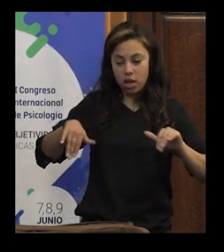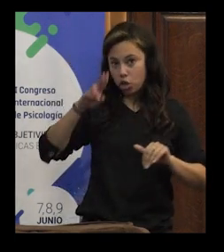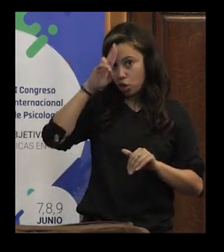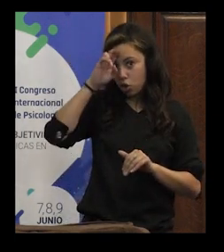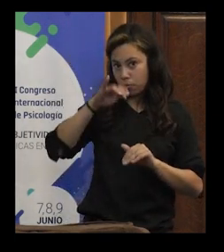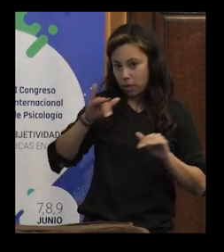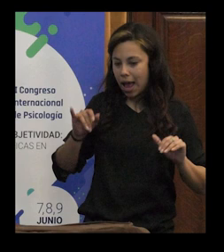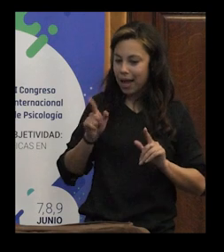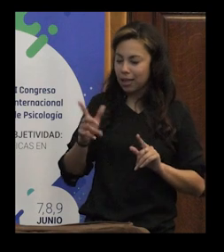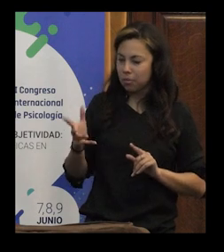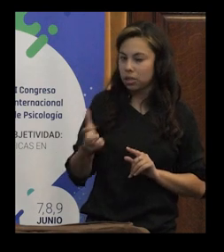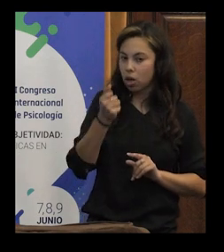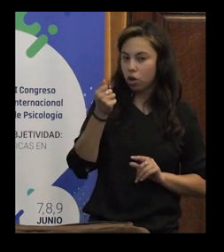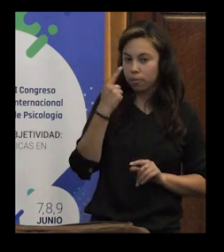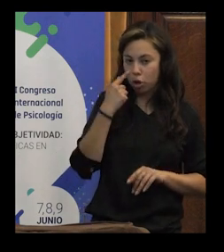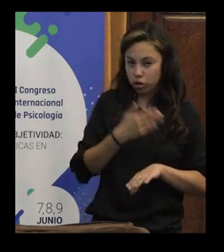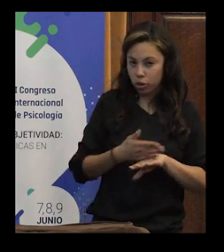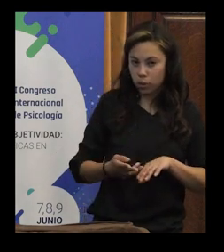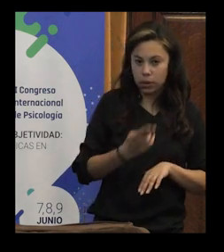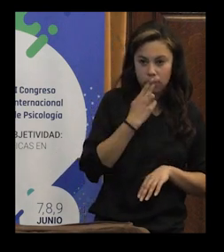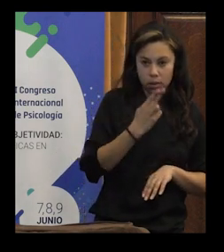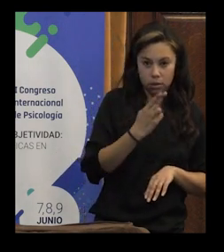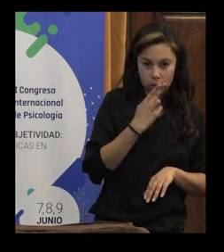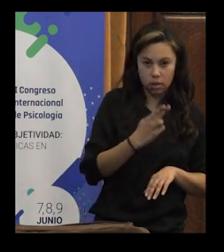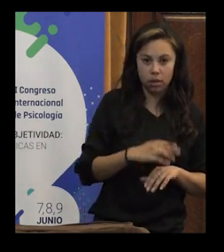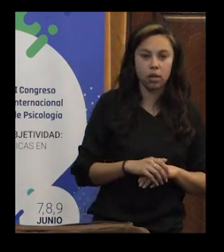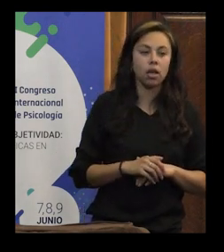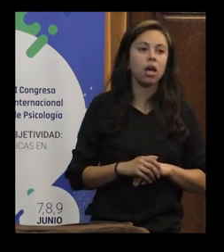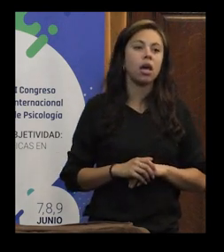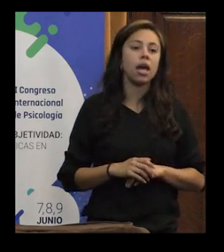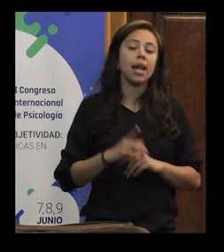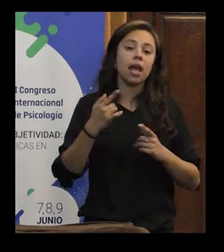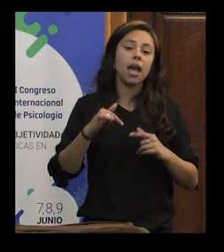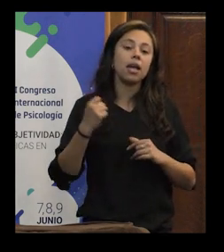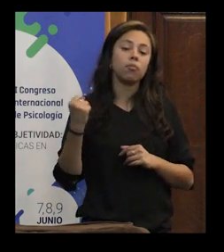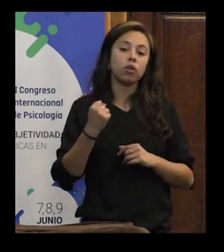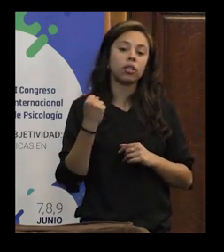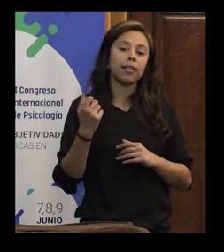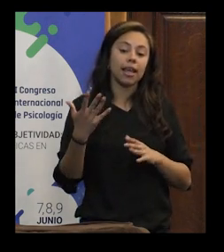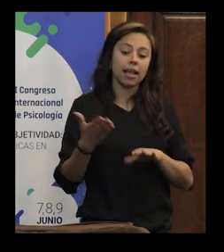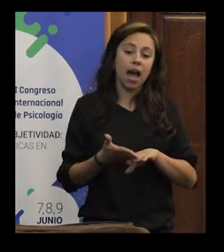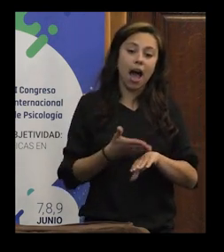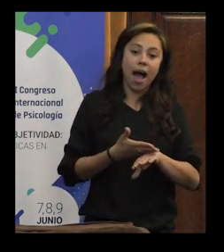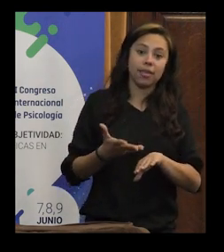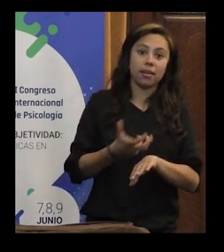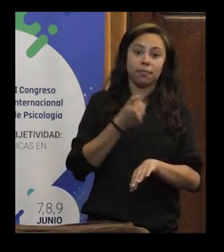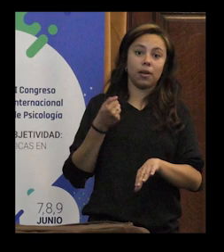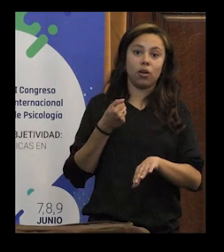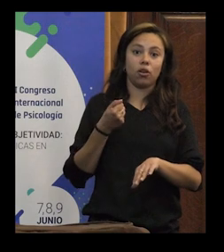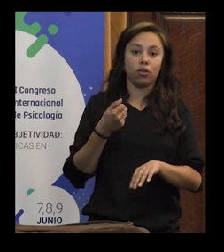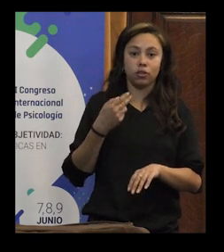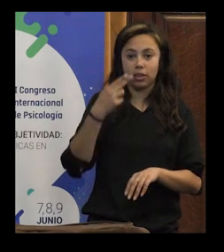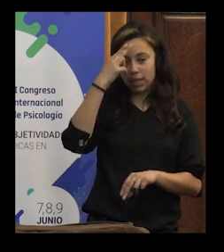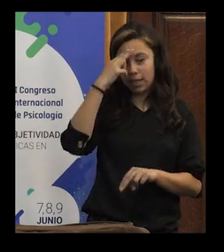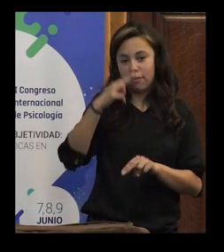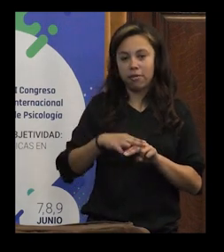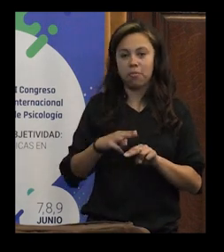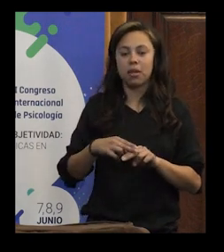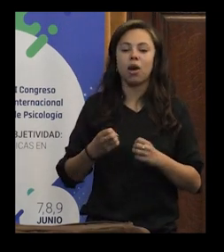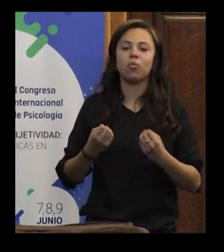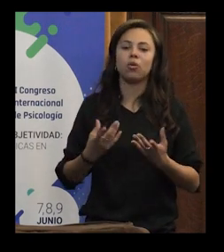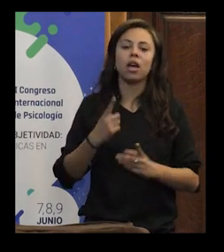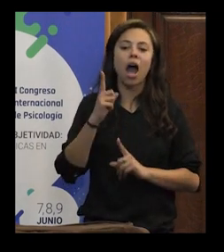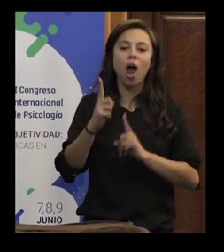es un procedimiento más amplio porque se refiere al examen de personas